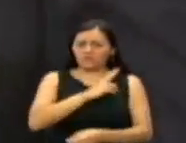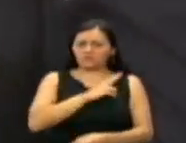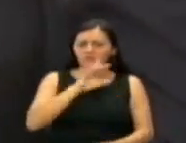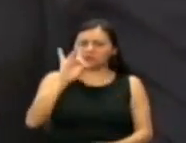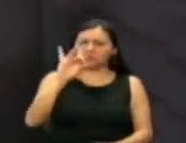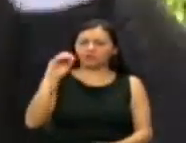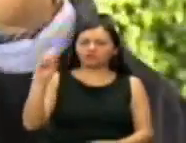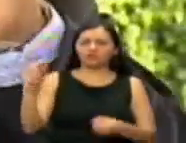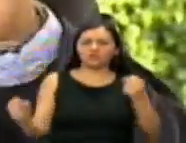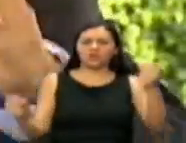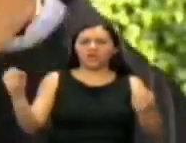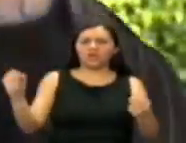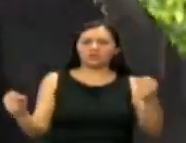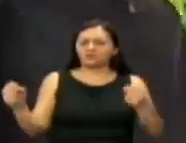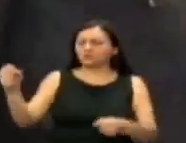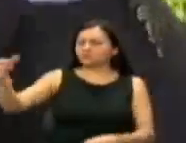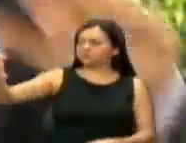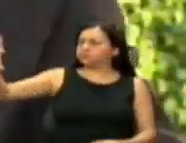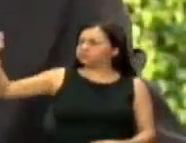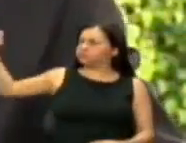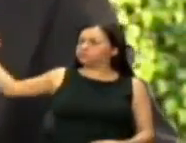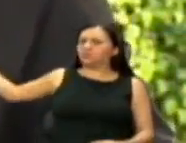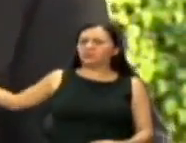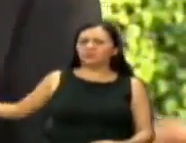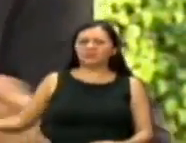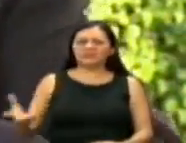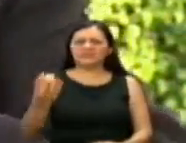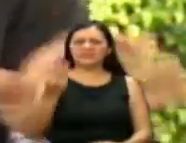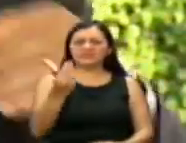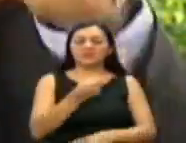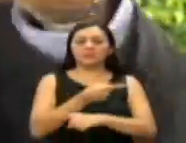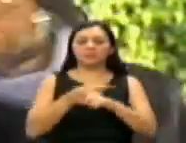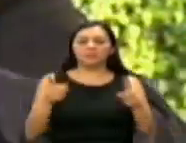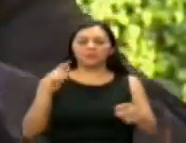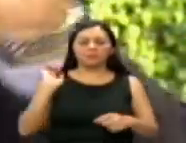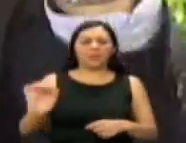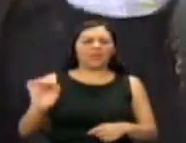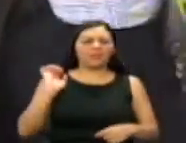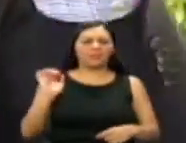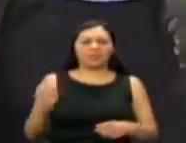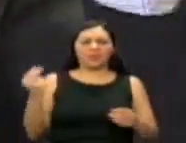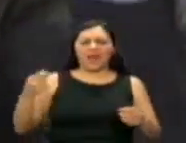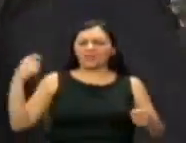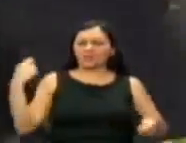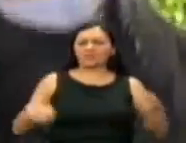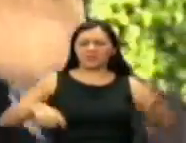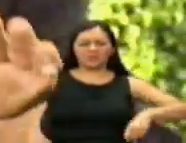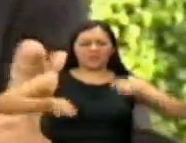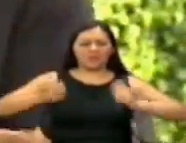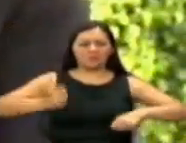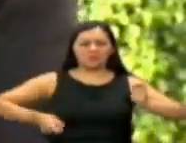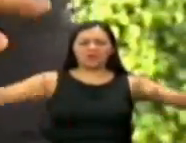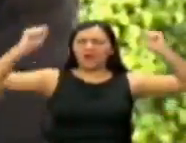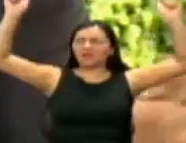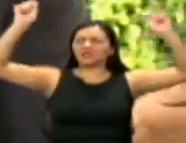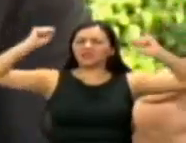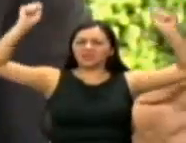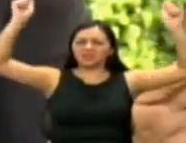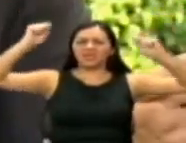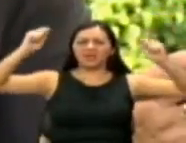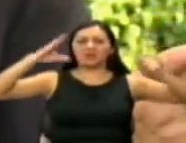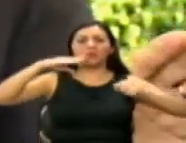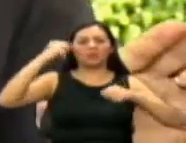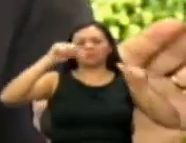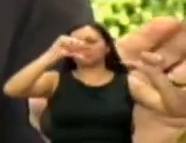3 carros. O sea, no es que tenía uno, tenían 3 carros. Entonces usted escuchaba el ruido, la plata que tenían, los tambores, los carteles decían, le van a dar 3-1 a